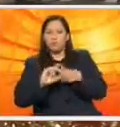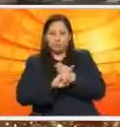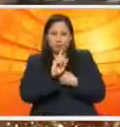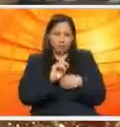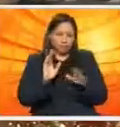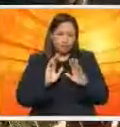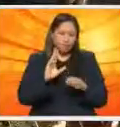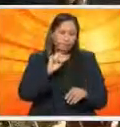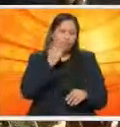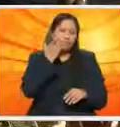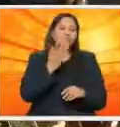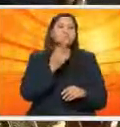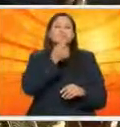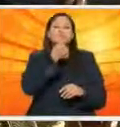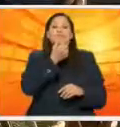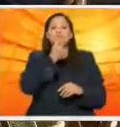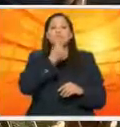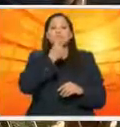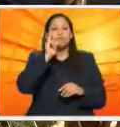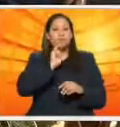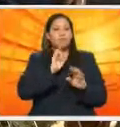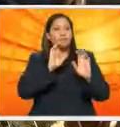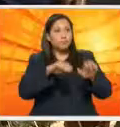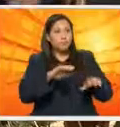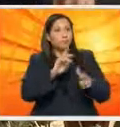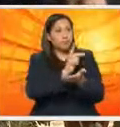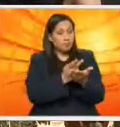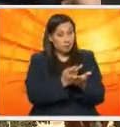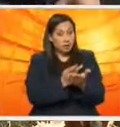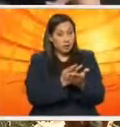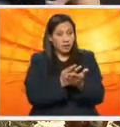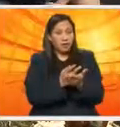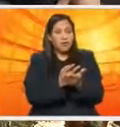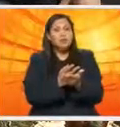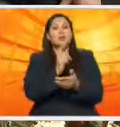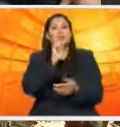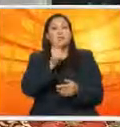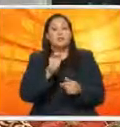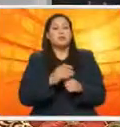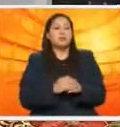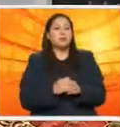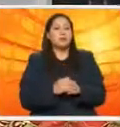nosotros es que los niños y las niñas, al estar involucrados en el programa, dejen de ver